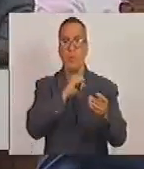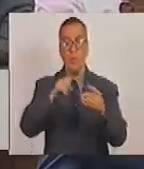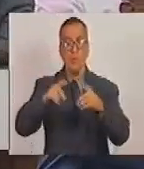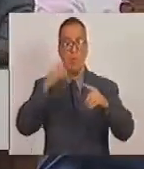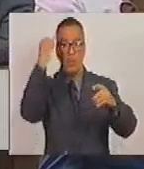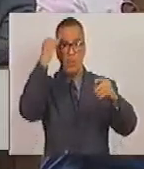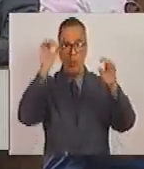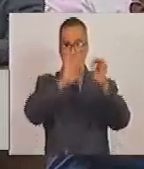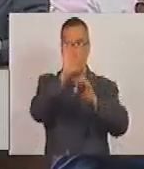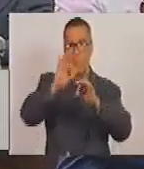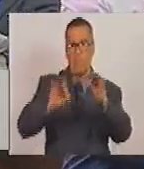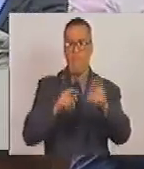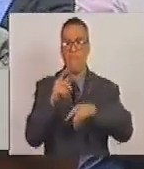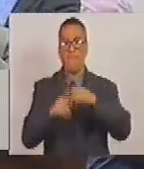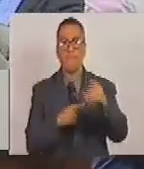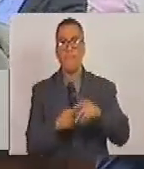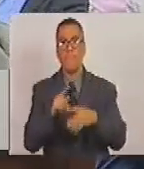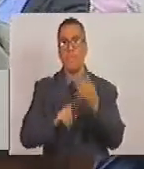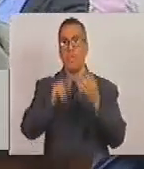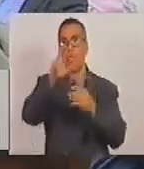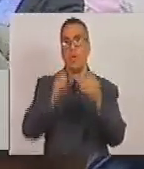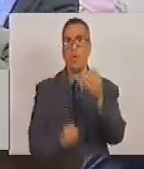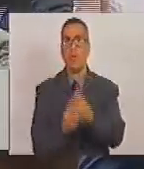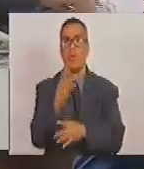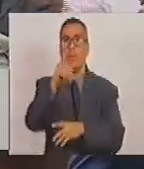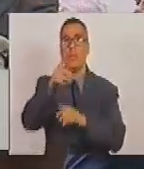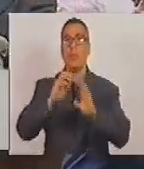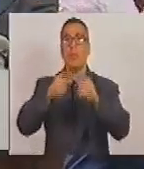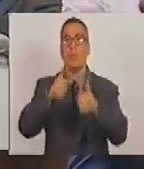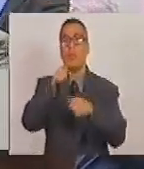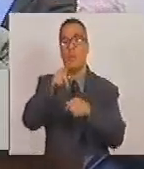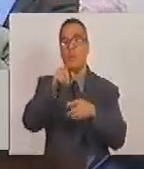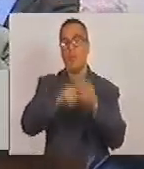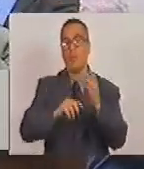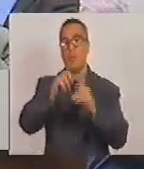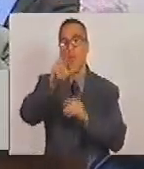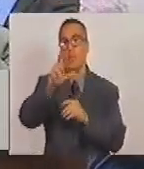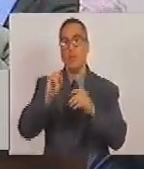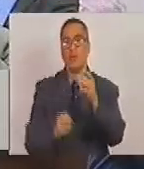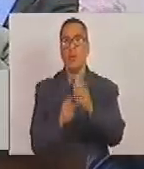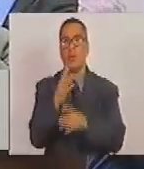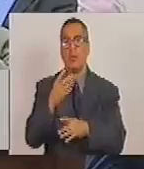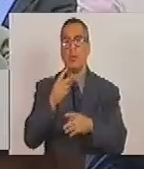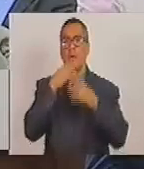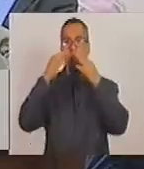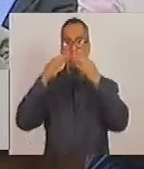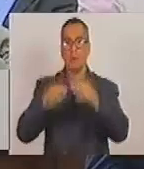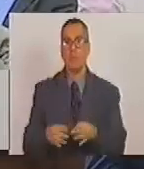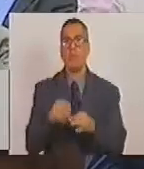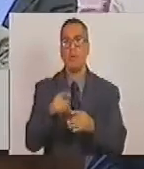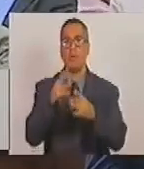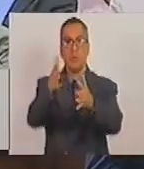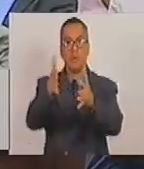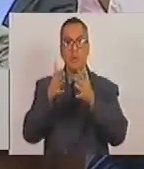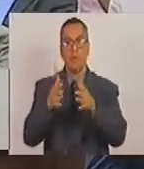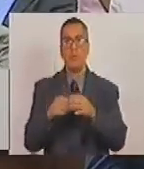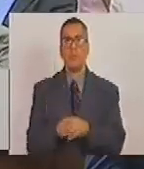naval planteada ese 3 de mayo y que comenzó ese mismo 3 de mayo, que garantizó la